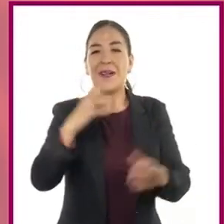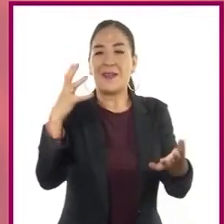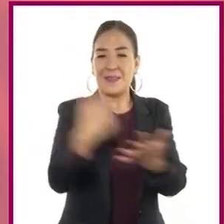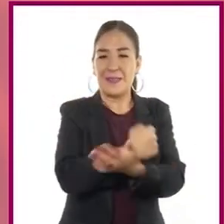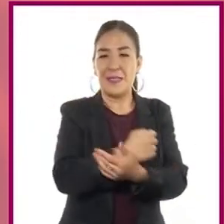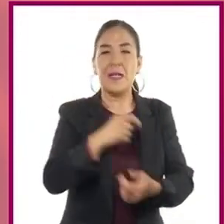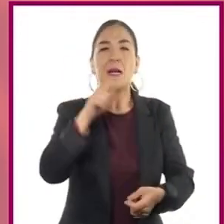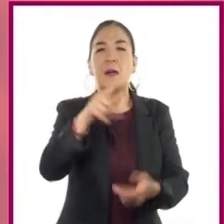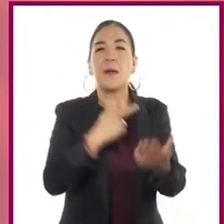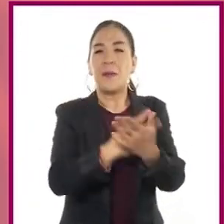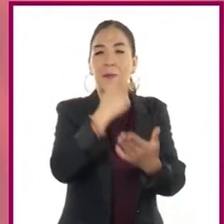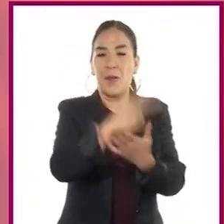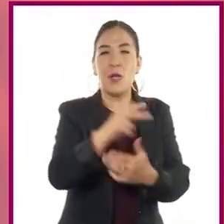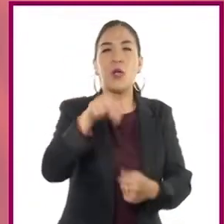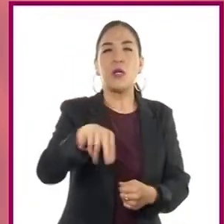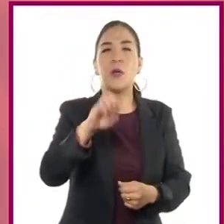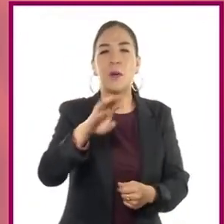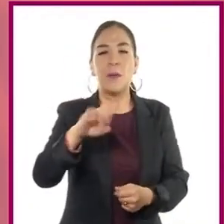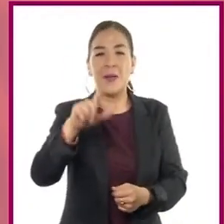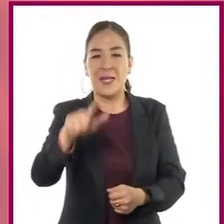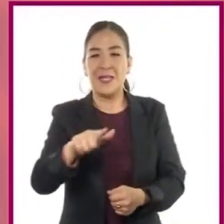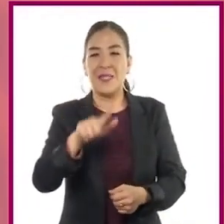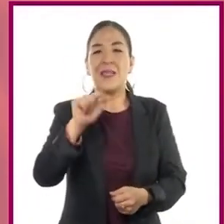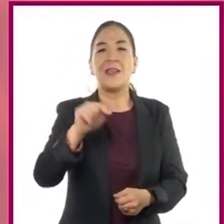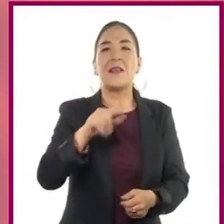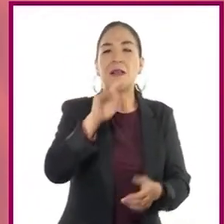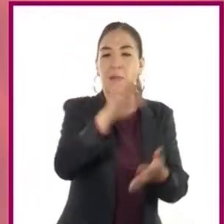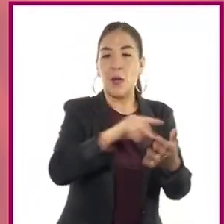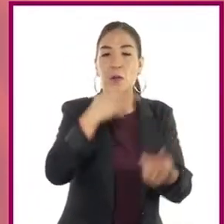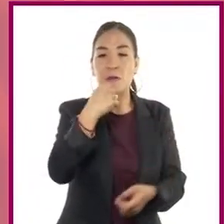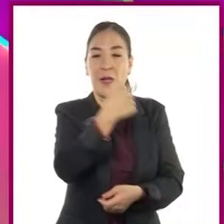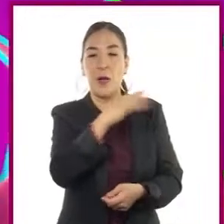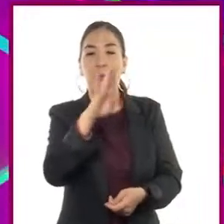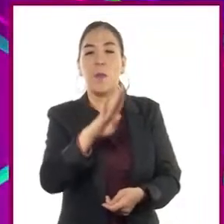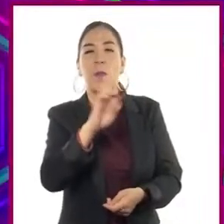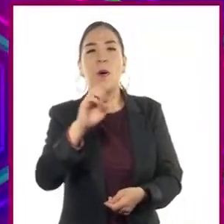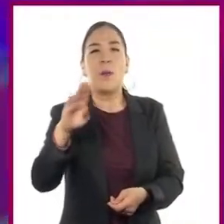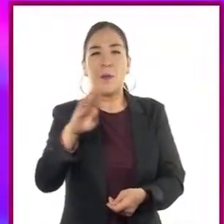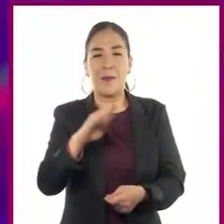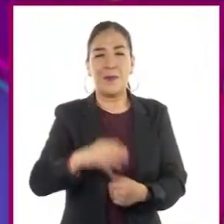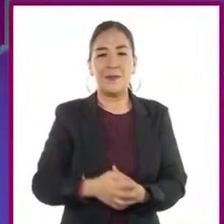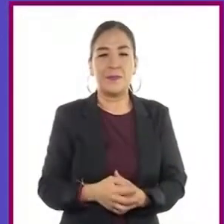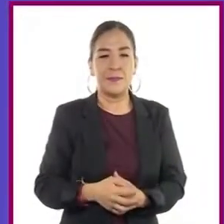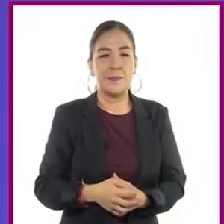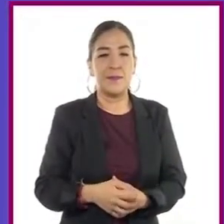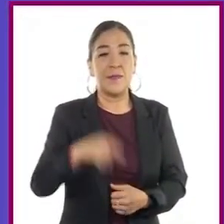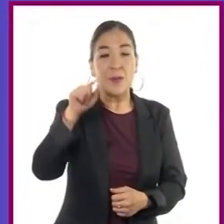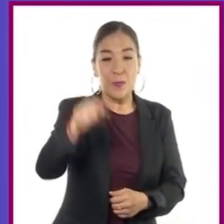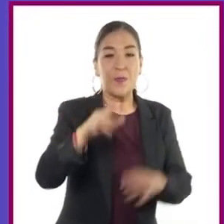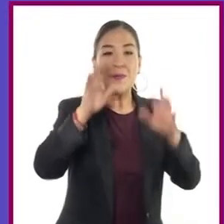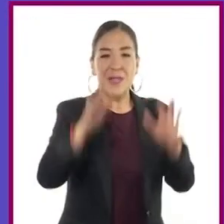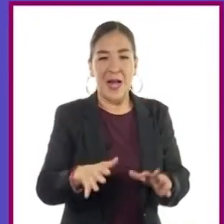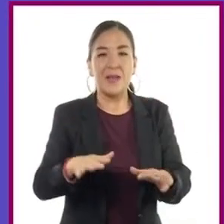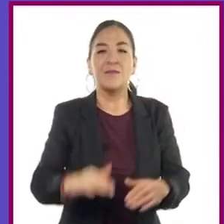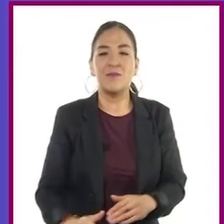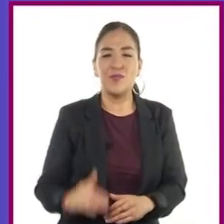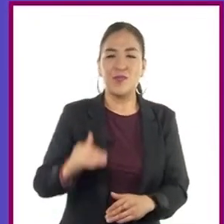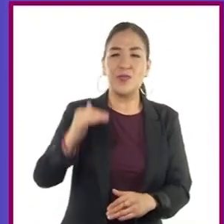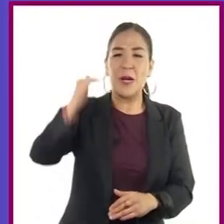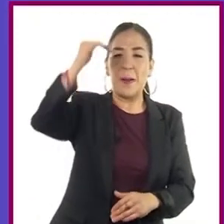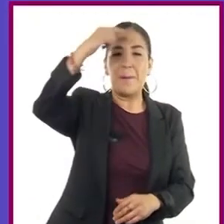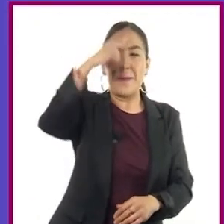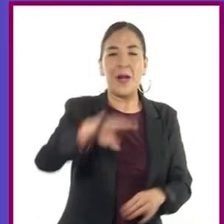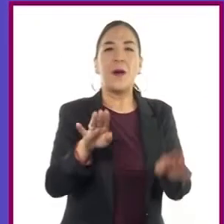Premio Nobel de Literatura, Bob Dylan. Forever Young. Que crezcas para ser virtuoso,